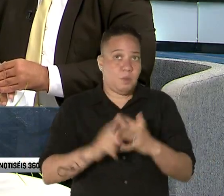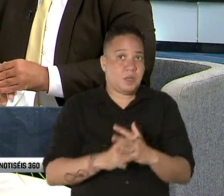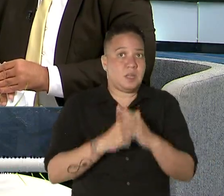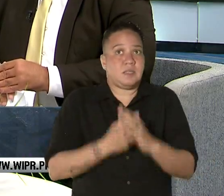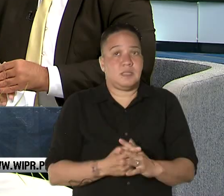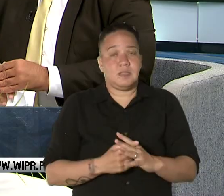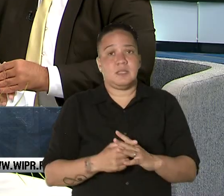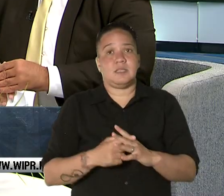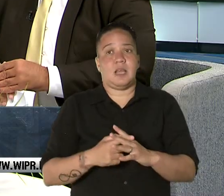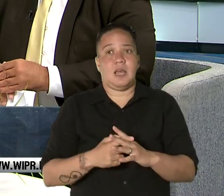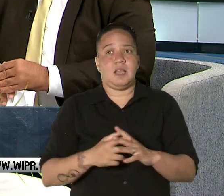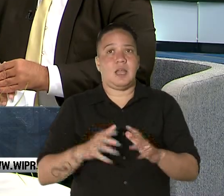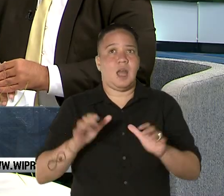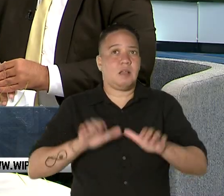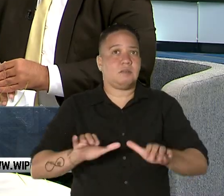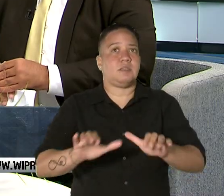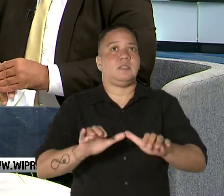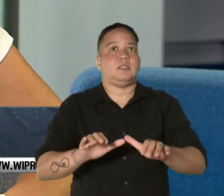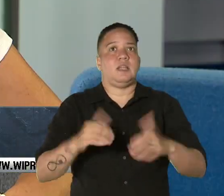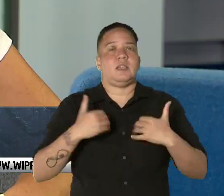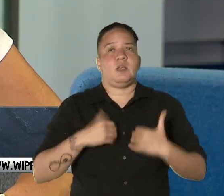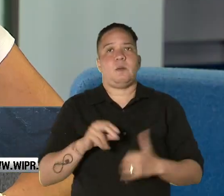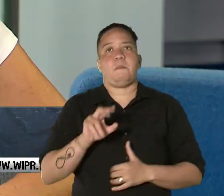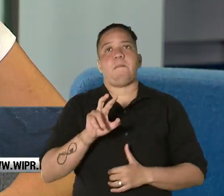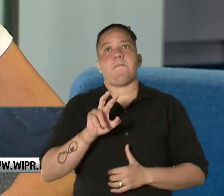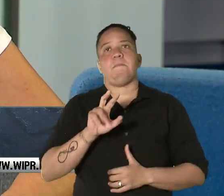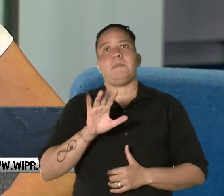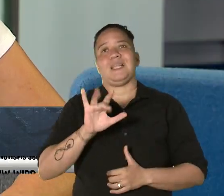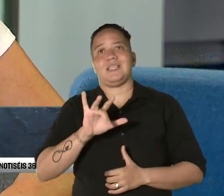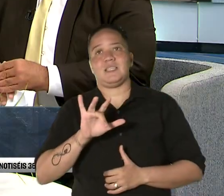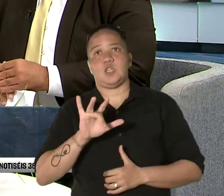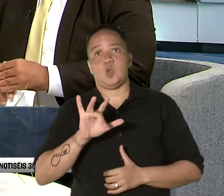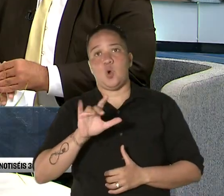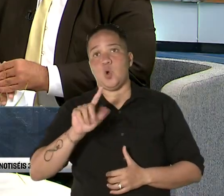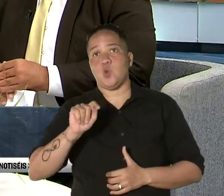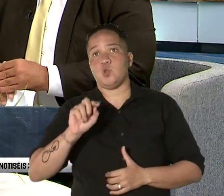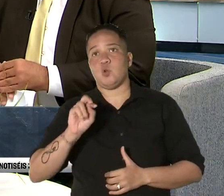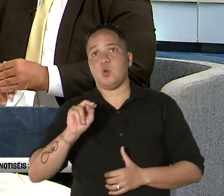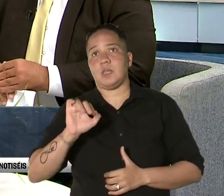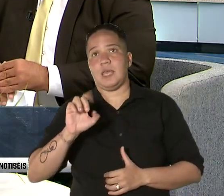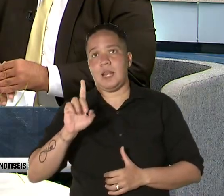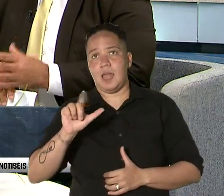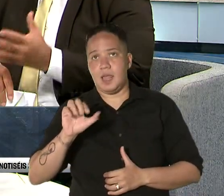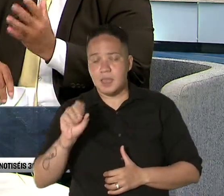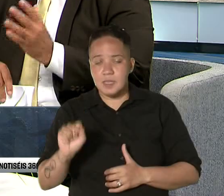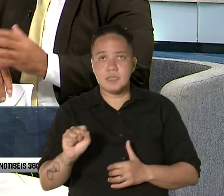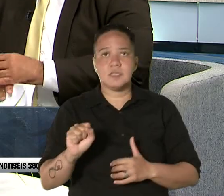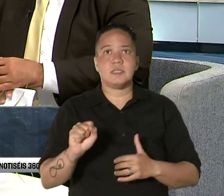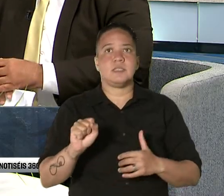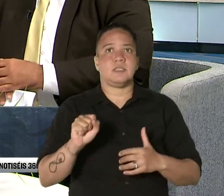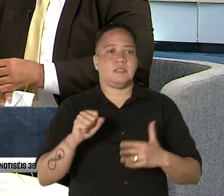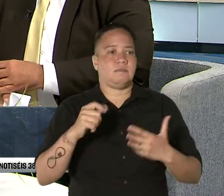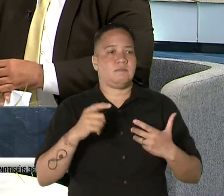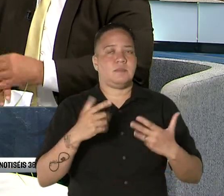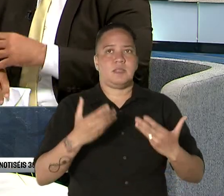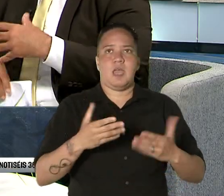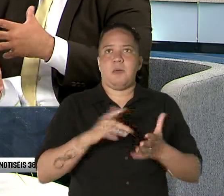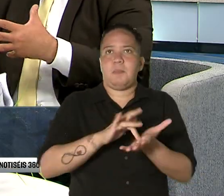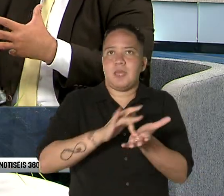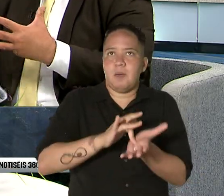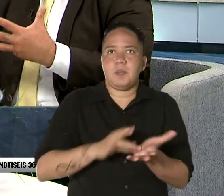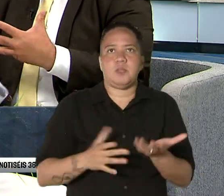Caribe ya tenemos 25 toneladas de medicamento eso es mucho material son 50.000 libras imagínate de